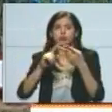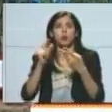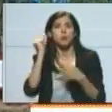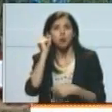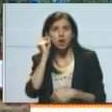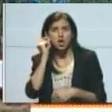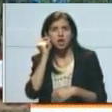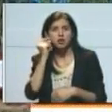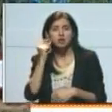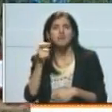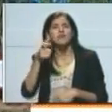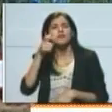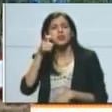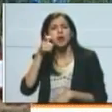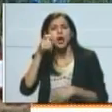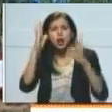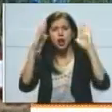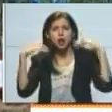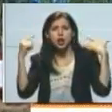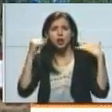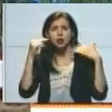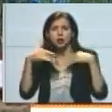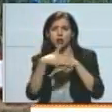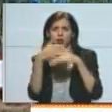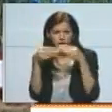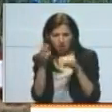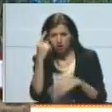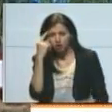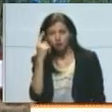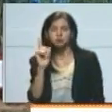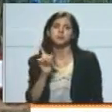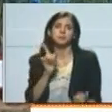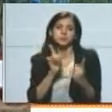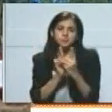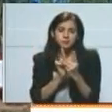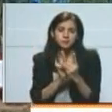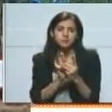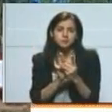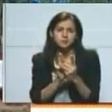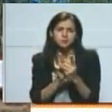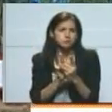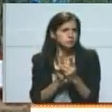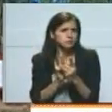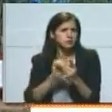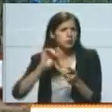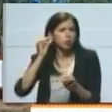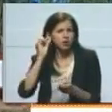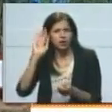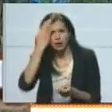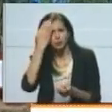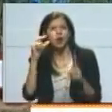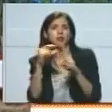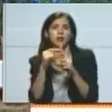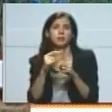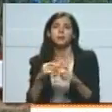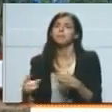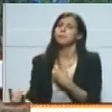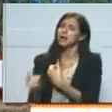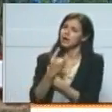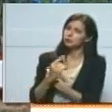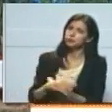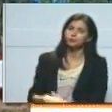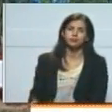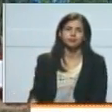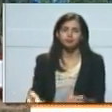ADECA, qué pena, Dios mío. Soy rolitranco de bolsa que me engañaron, lo admito. Vuelvo al